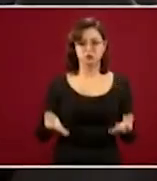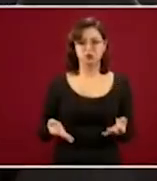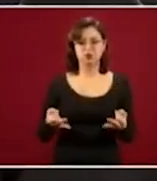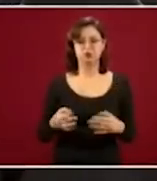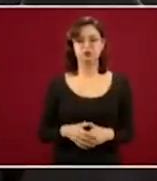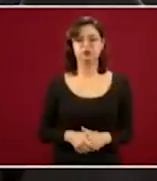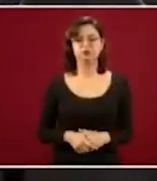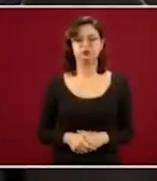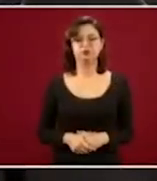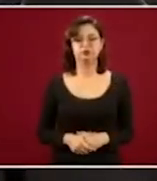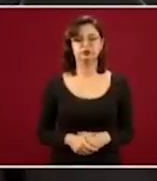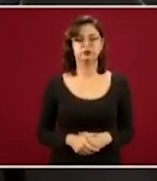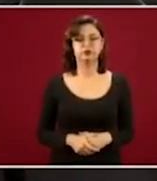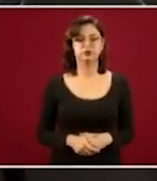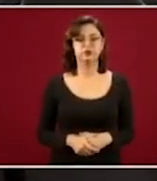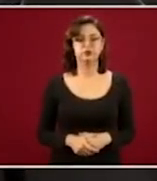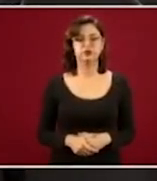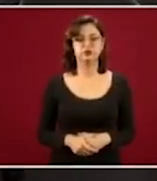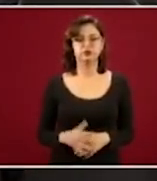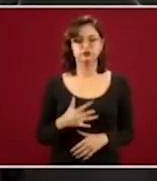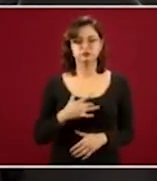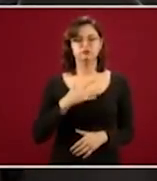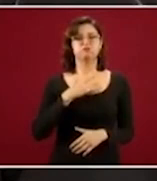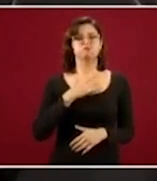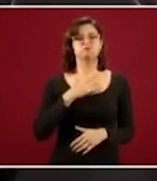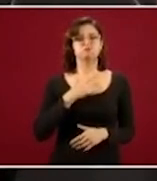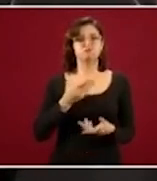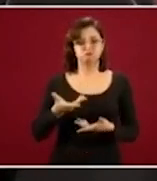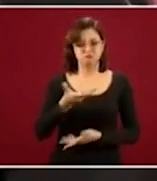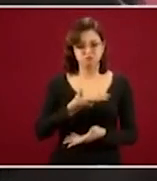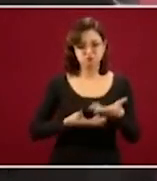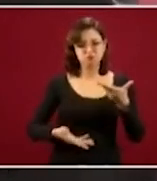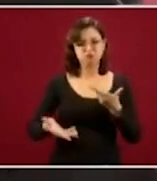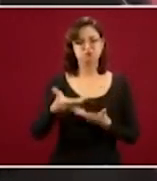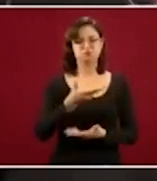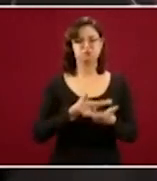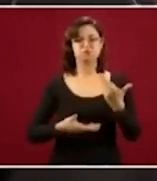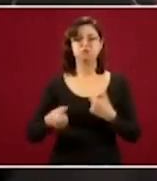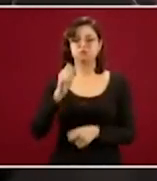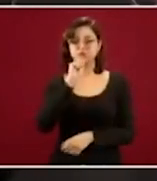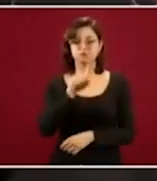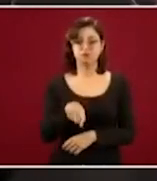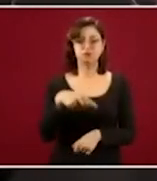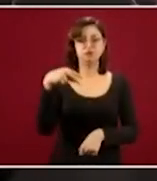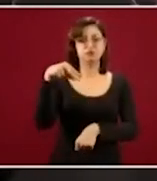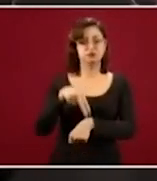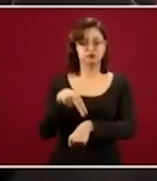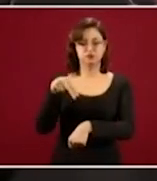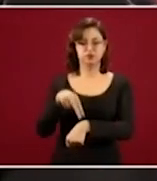las enfermeras, muy sensibles. Y lo mismo los médicos,